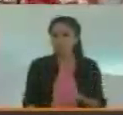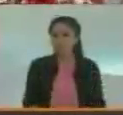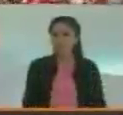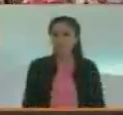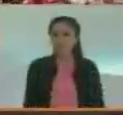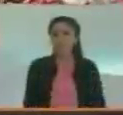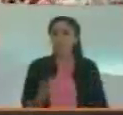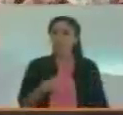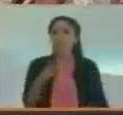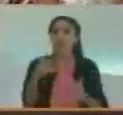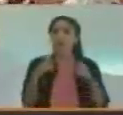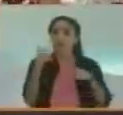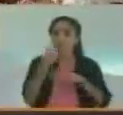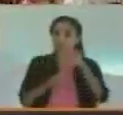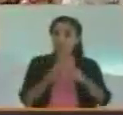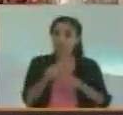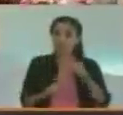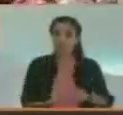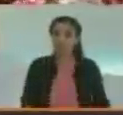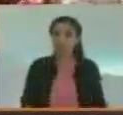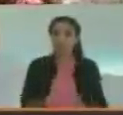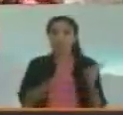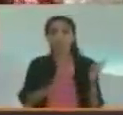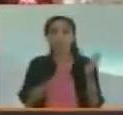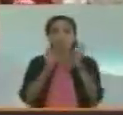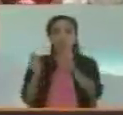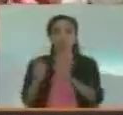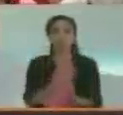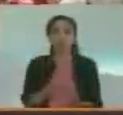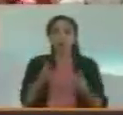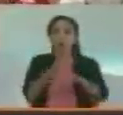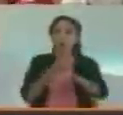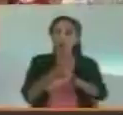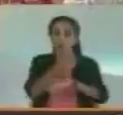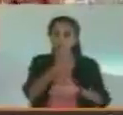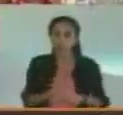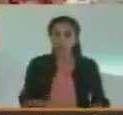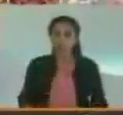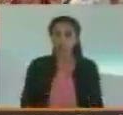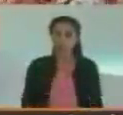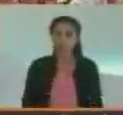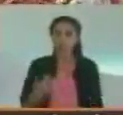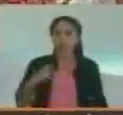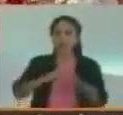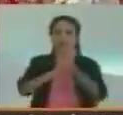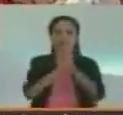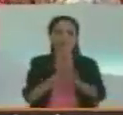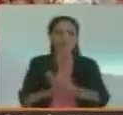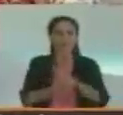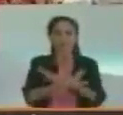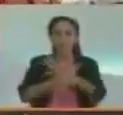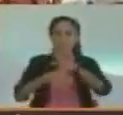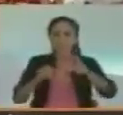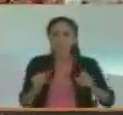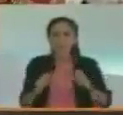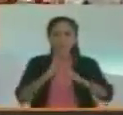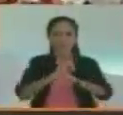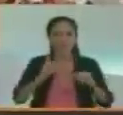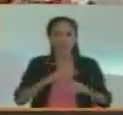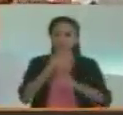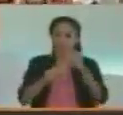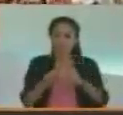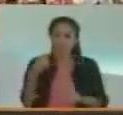Cúmplase, la acaba. Encomiendo al gobernador la acaba, pues. Acabar con estos ladrones. De una vez. Cúmplase.